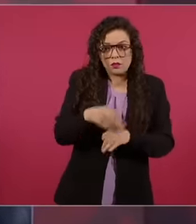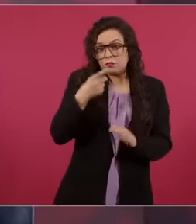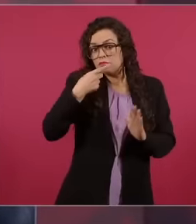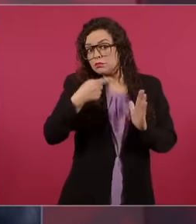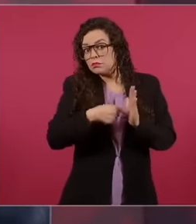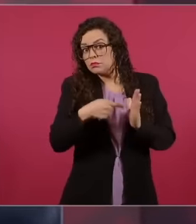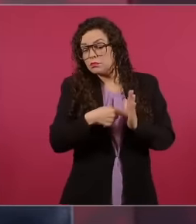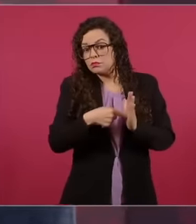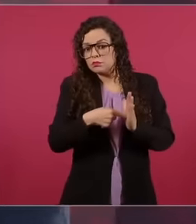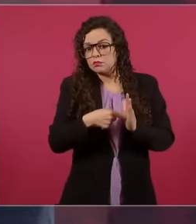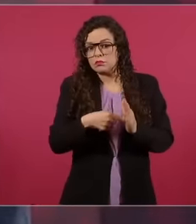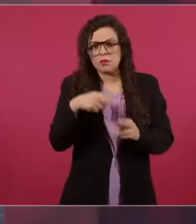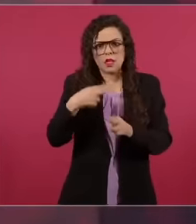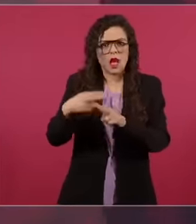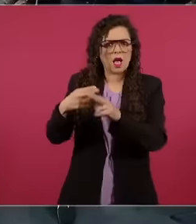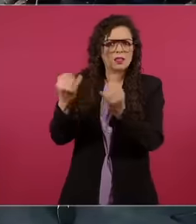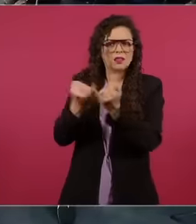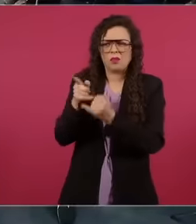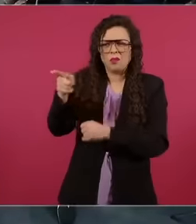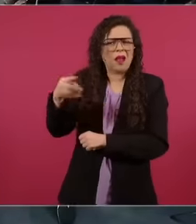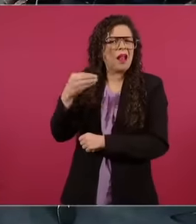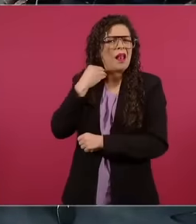Los mismos abogados tienen una frase